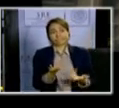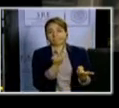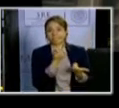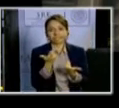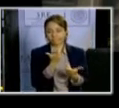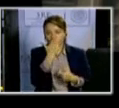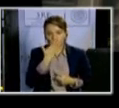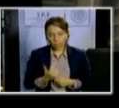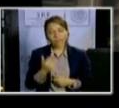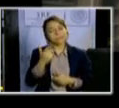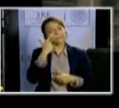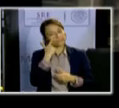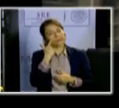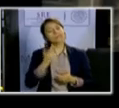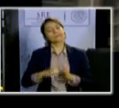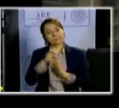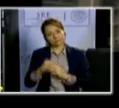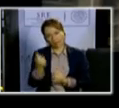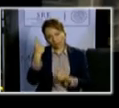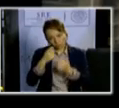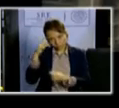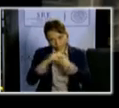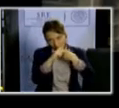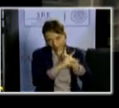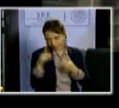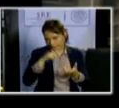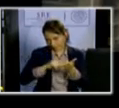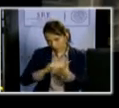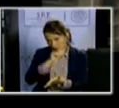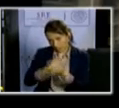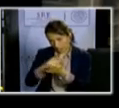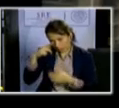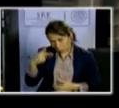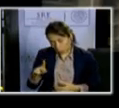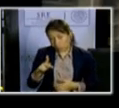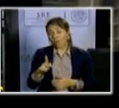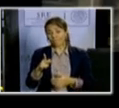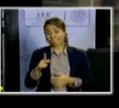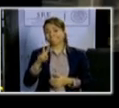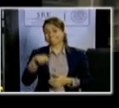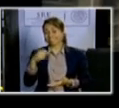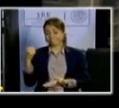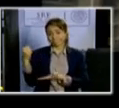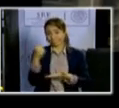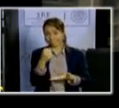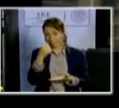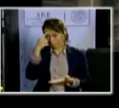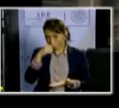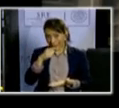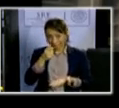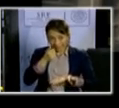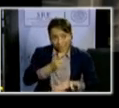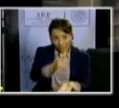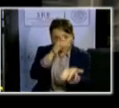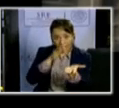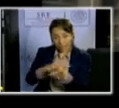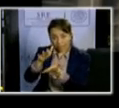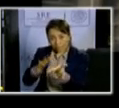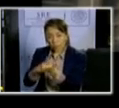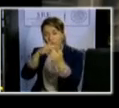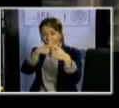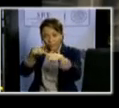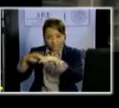las políticas fiscales de varios países se ha introducido el costo fiscal a los combustibles fósiles, se ha